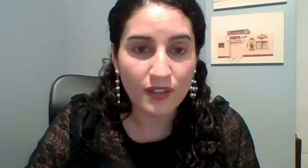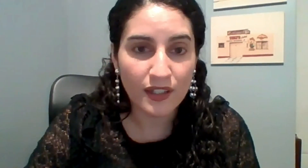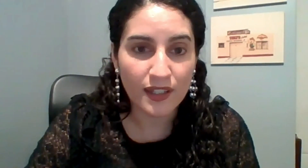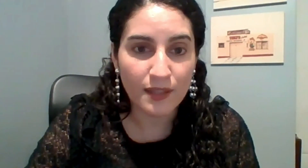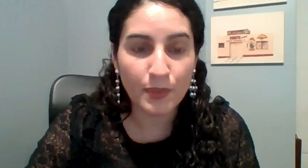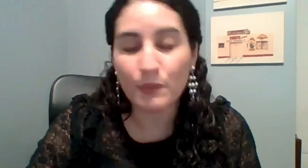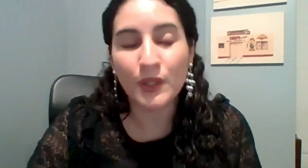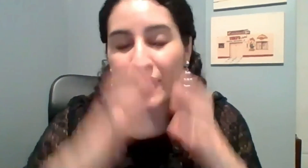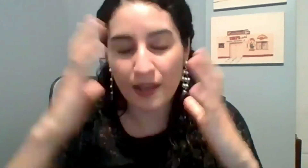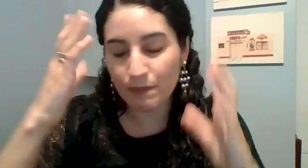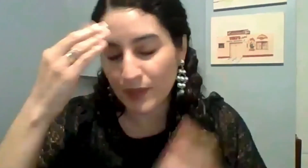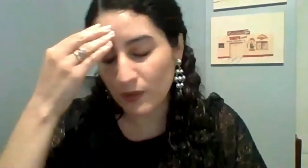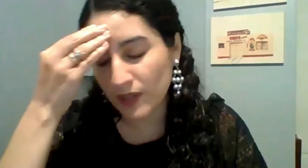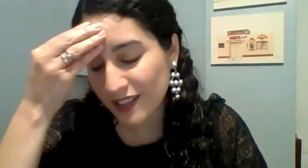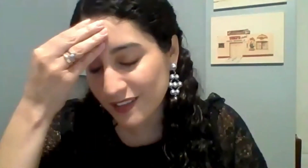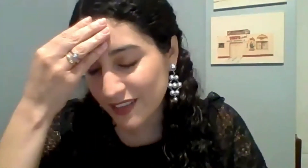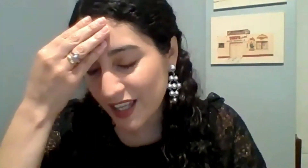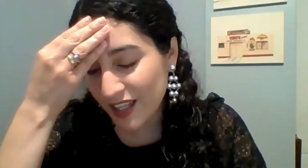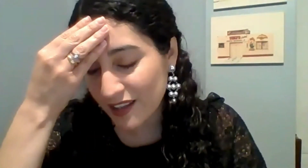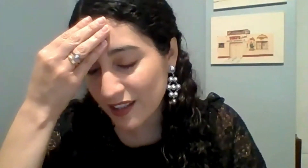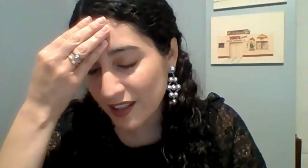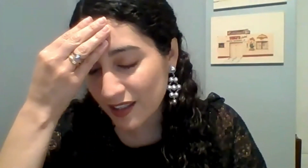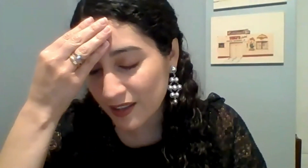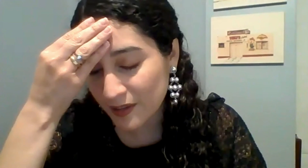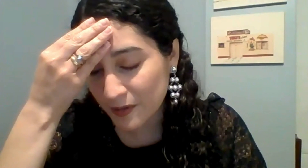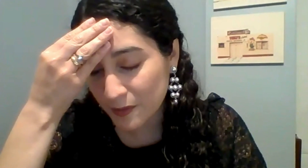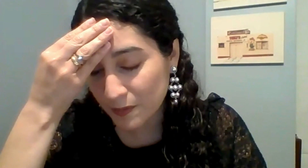¿no? Pero, por ejemplo, la actividad